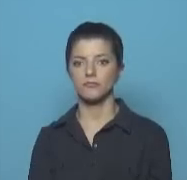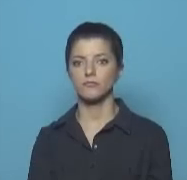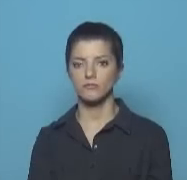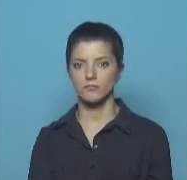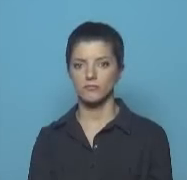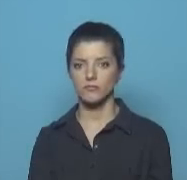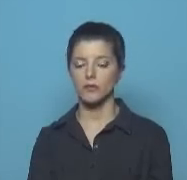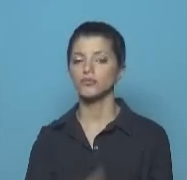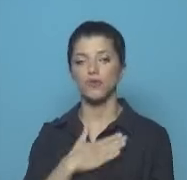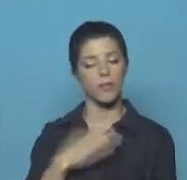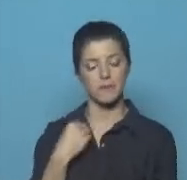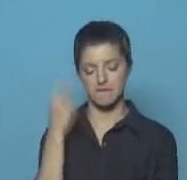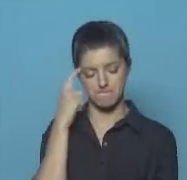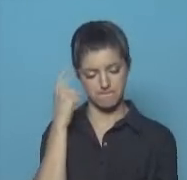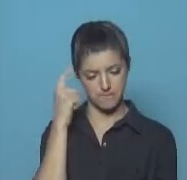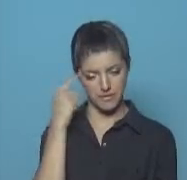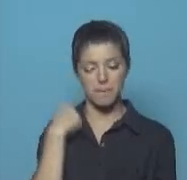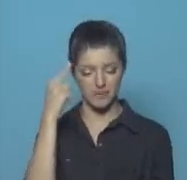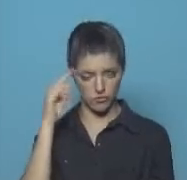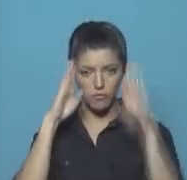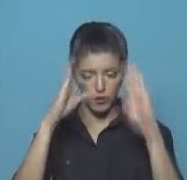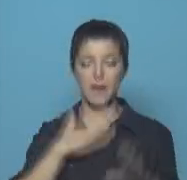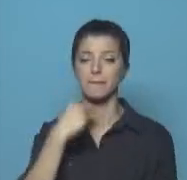Tenía que repetirme todo el tiempo que lo hacía por Ángeles.